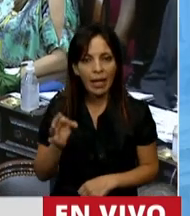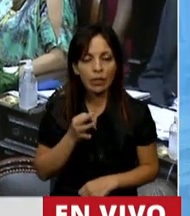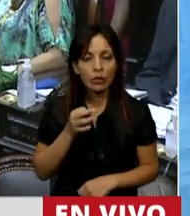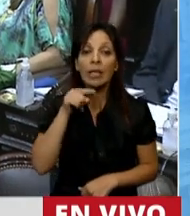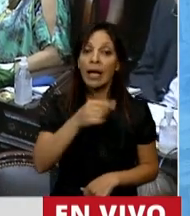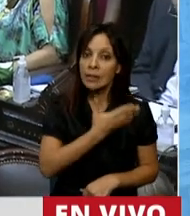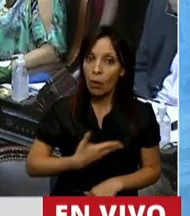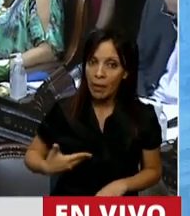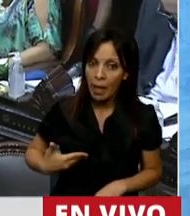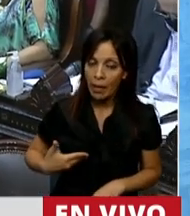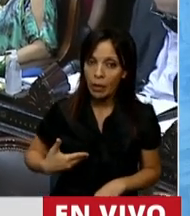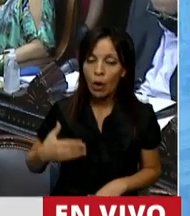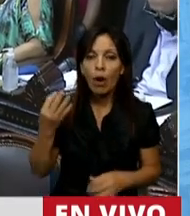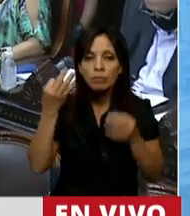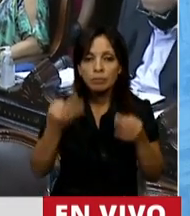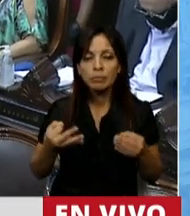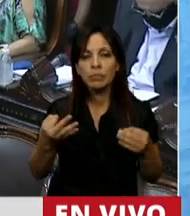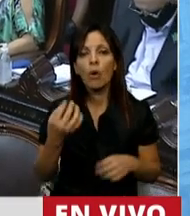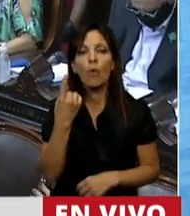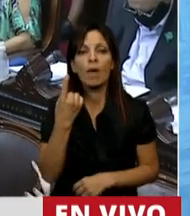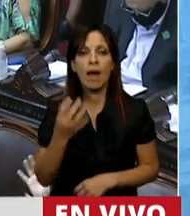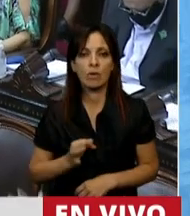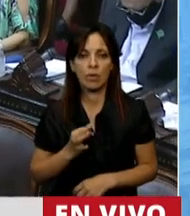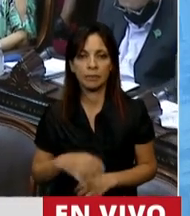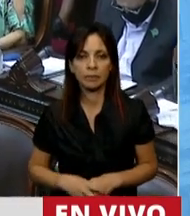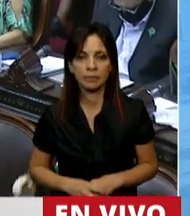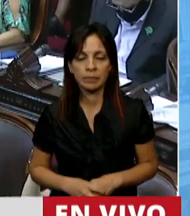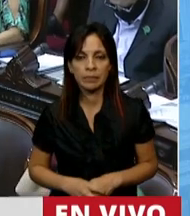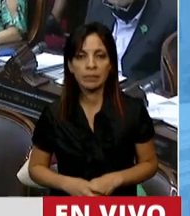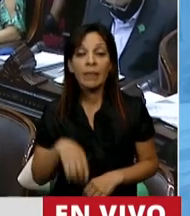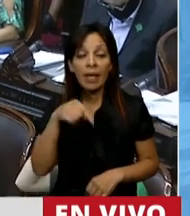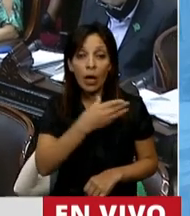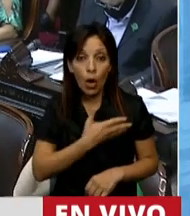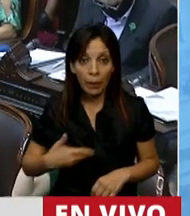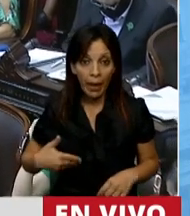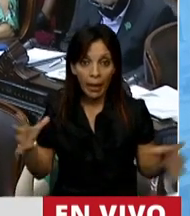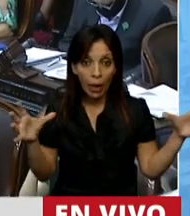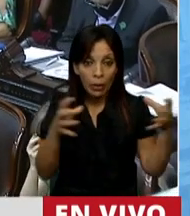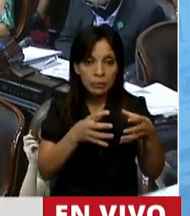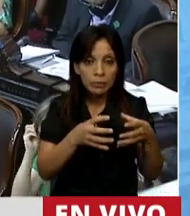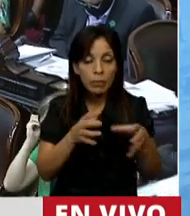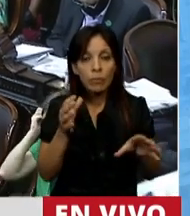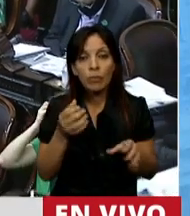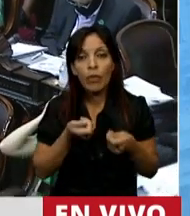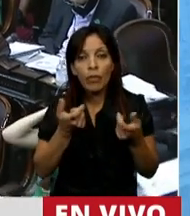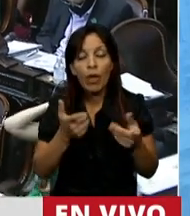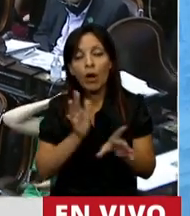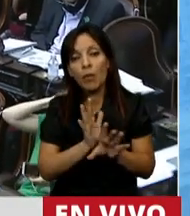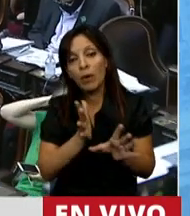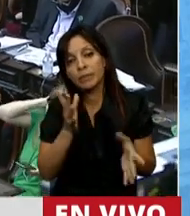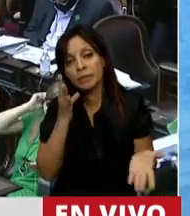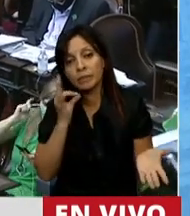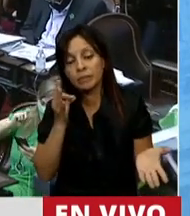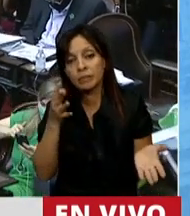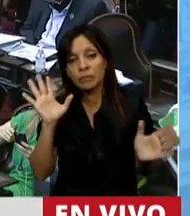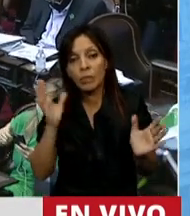este gobierno, cumple un año. Este gobierno ha puesto, como una ironía del destino, también a diferencia